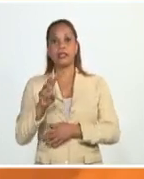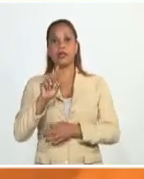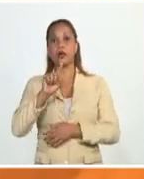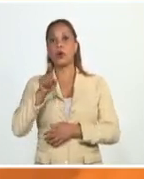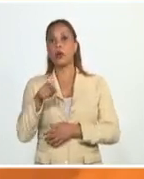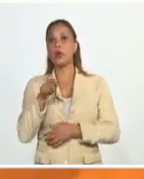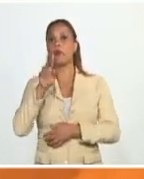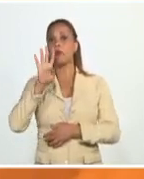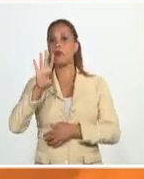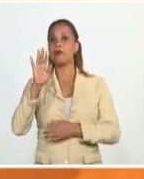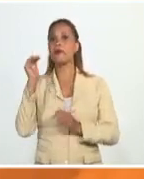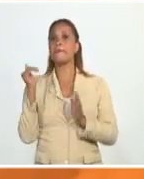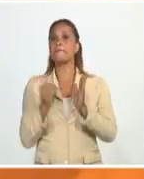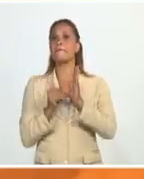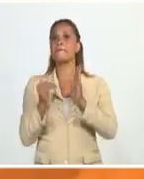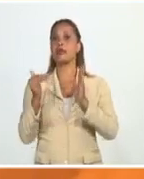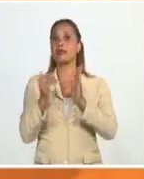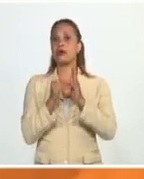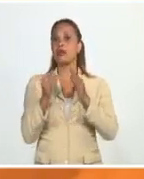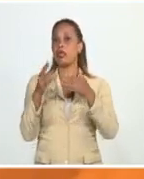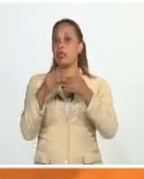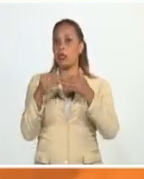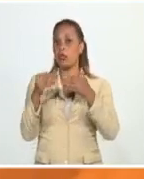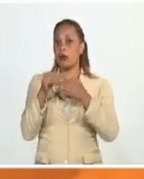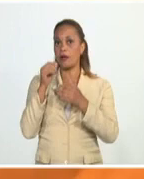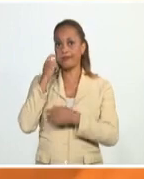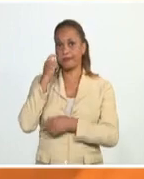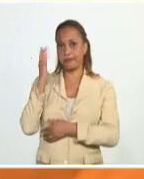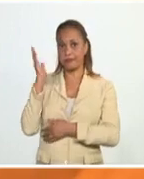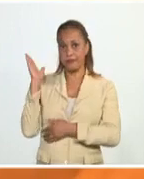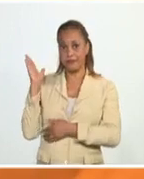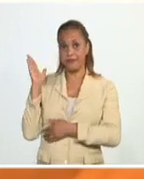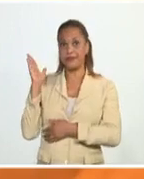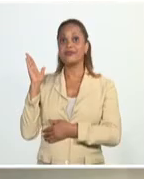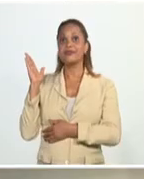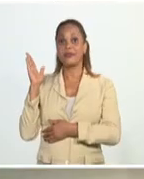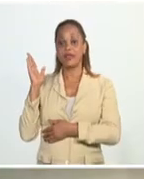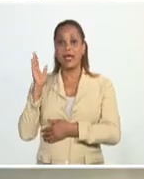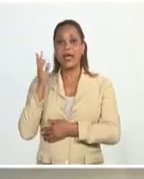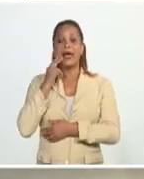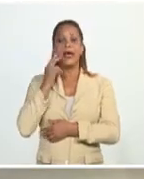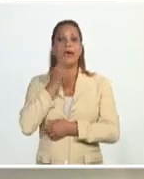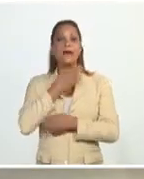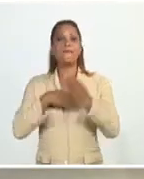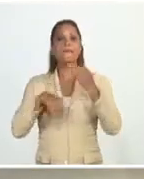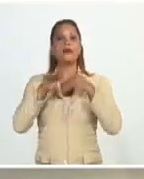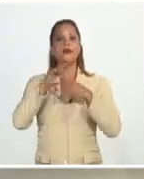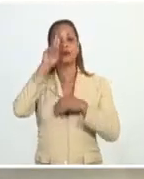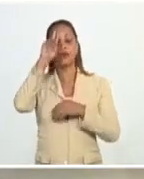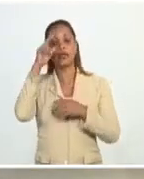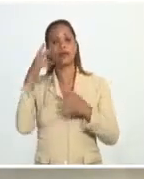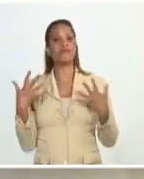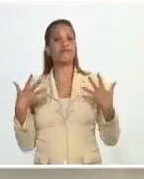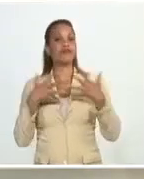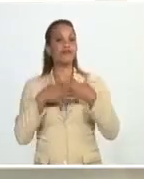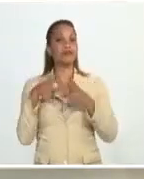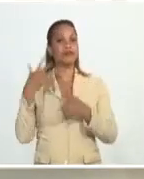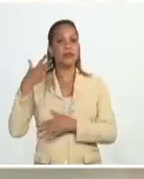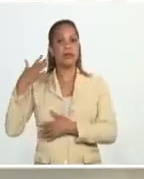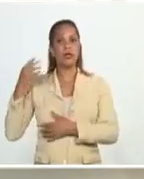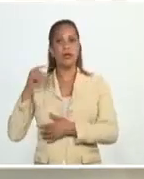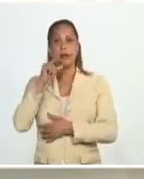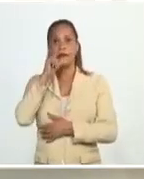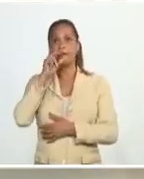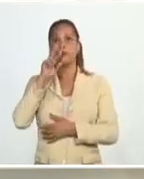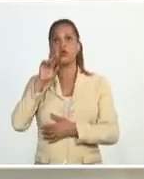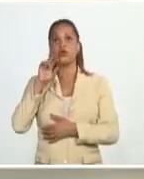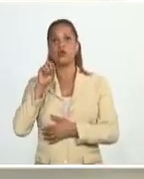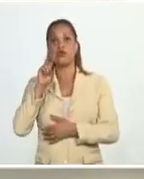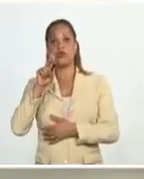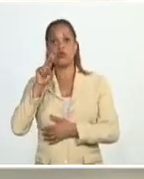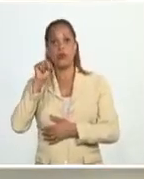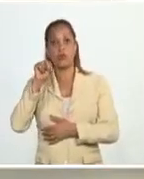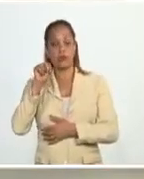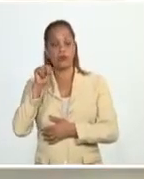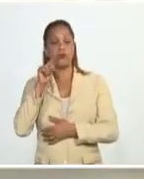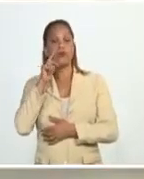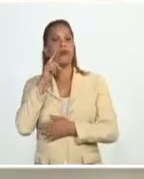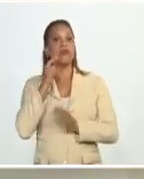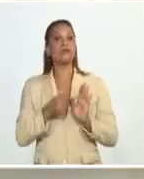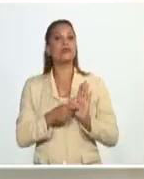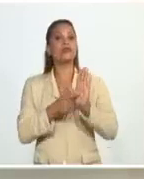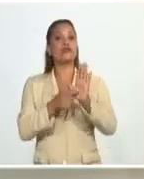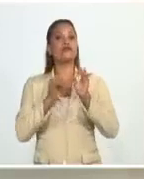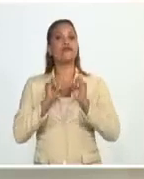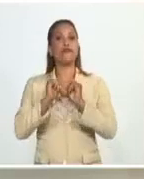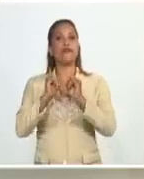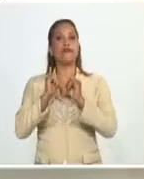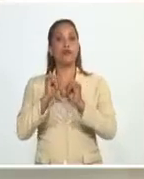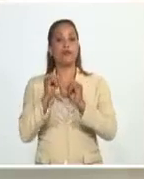de dólares, como ven en la gráfica. El ministro de Relaciones Exteriores, Bruno Rodríguez Parrilla, cuando presentó el pasado año el informe sobre